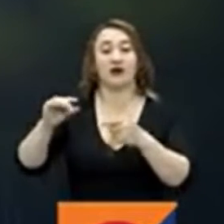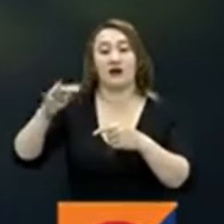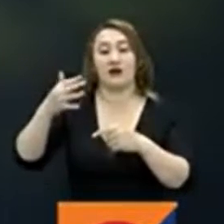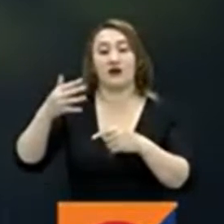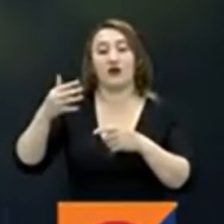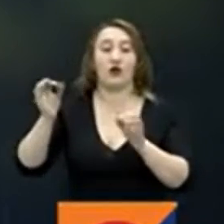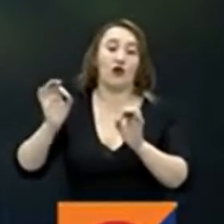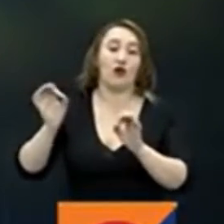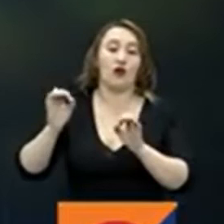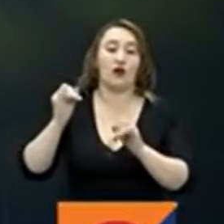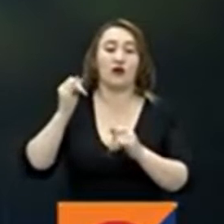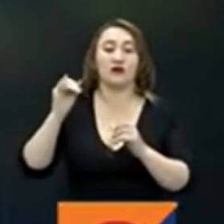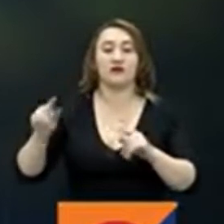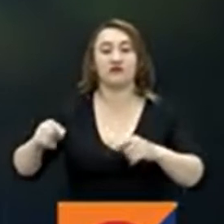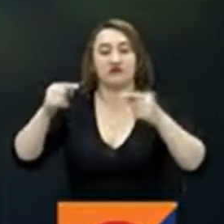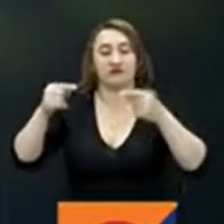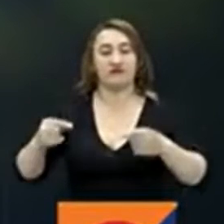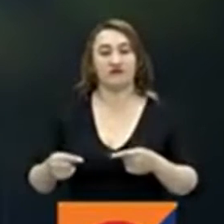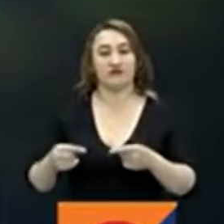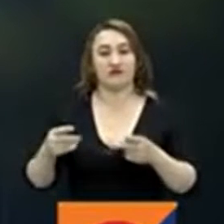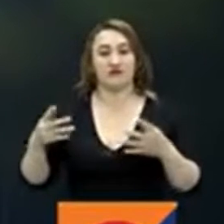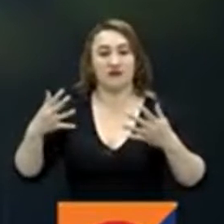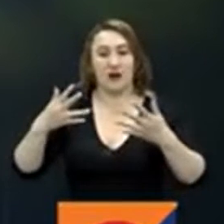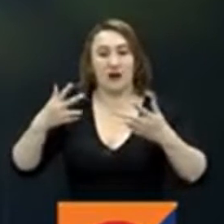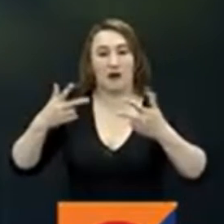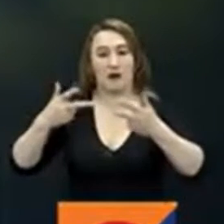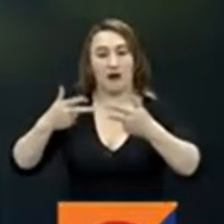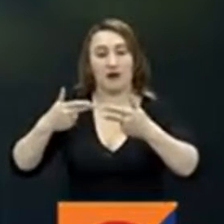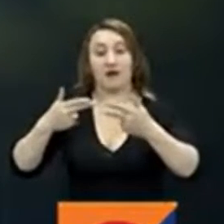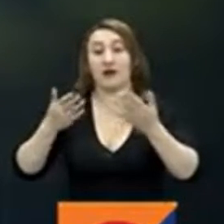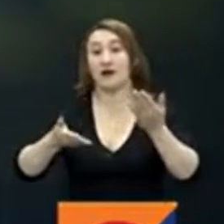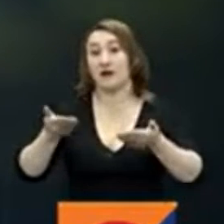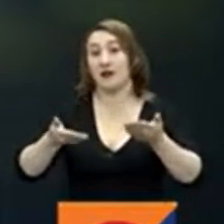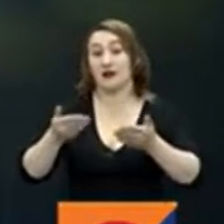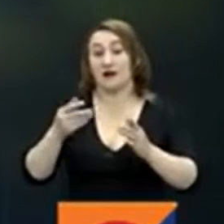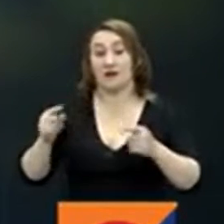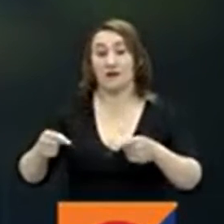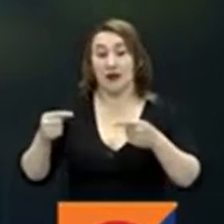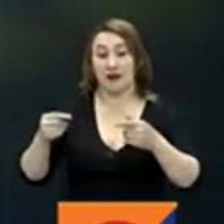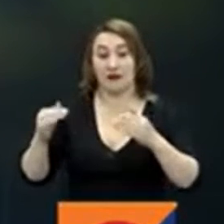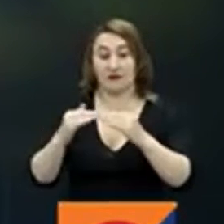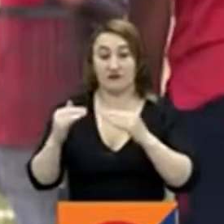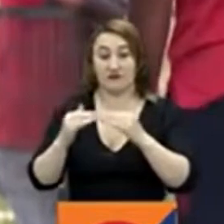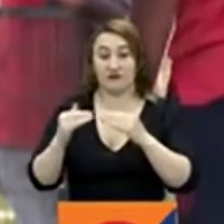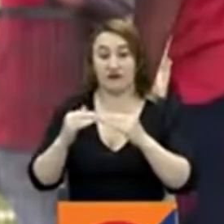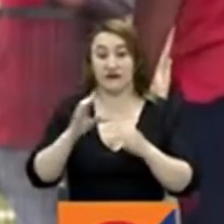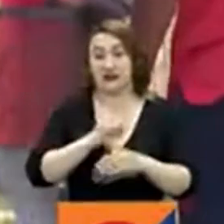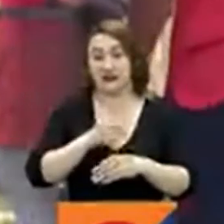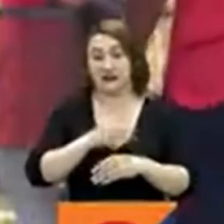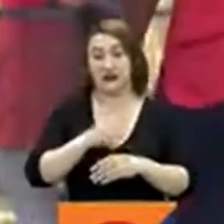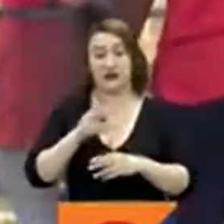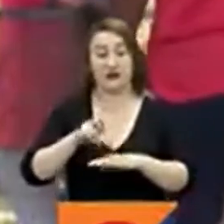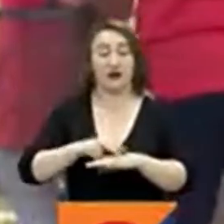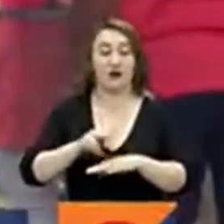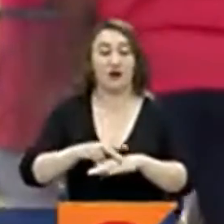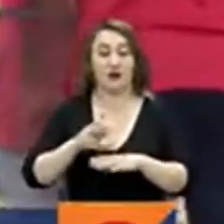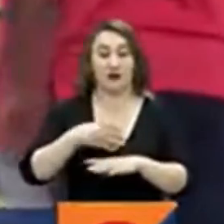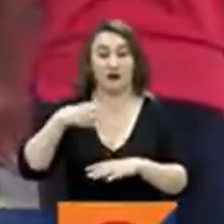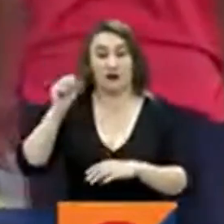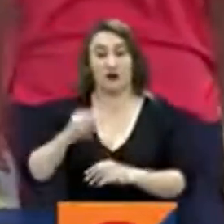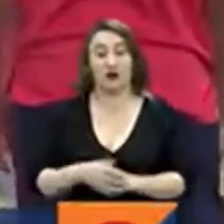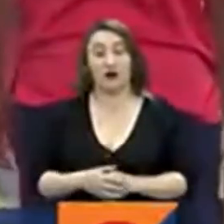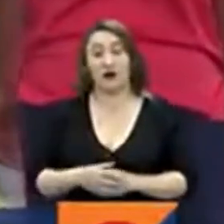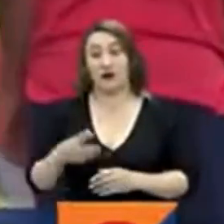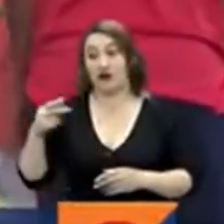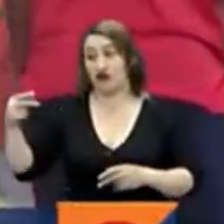o por la semifinal. Pues se podría presentar un triple empate en caso de que Chile y Paraguay logren la victoria. Y solo los 2 mejores equipos de cada